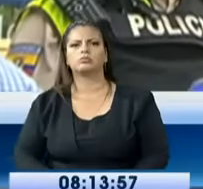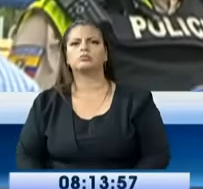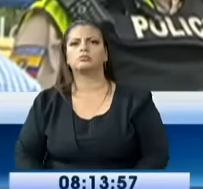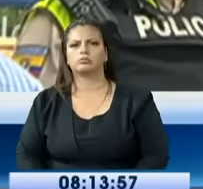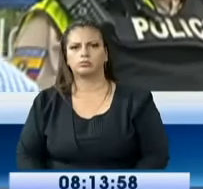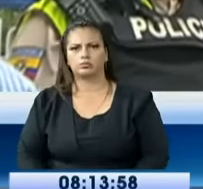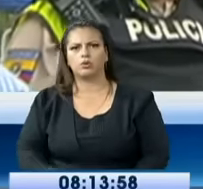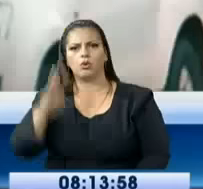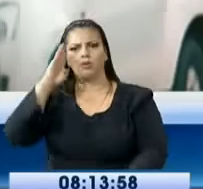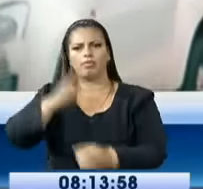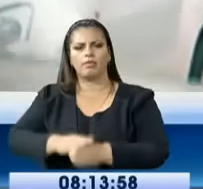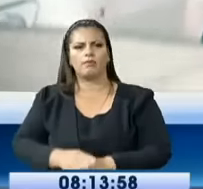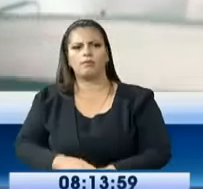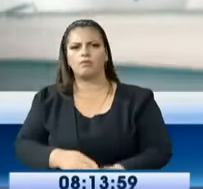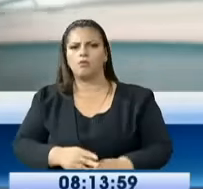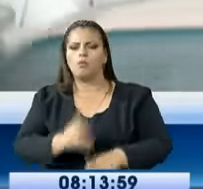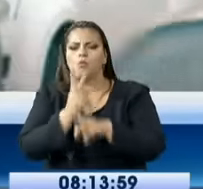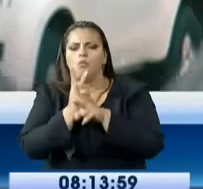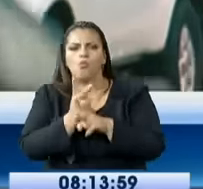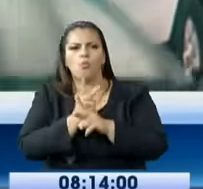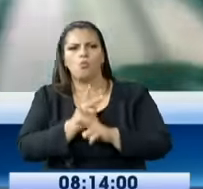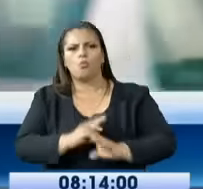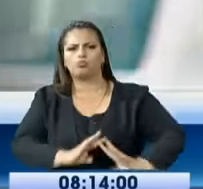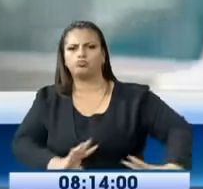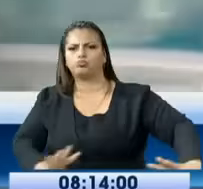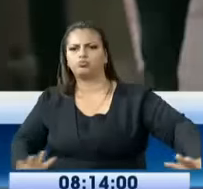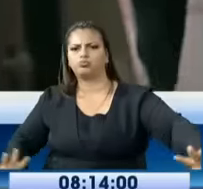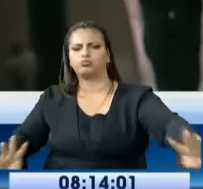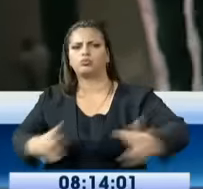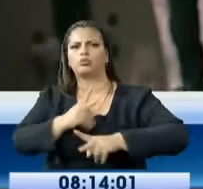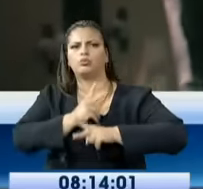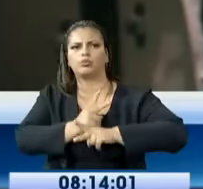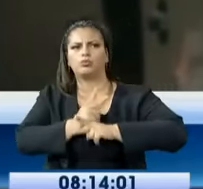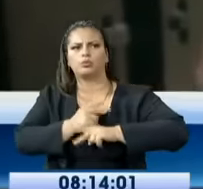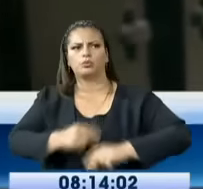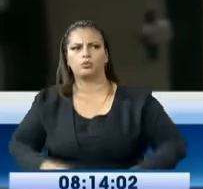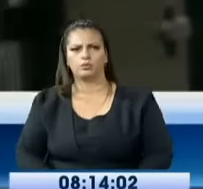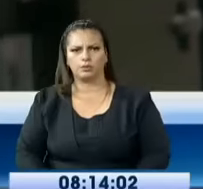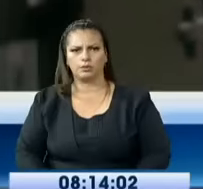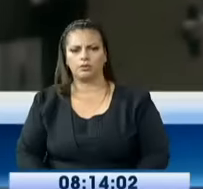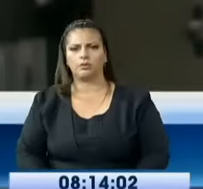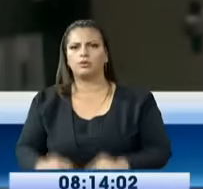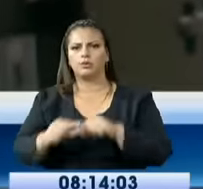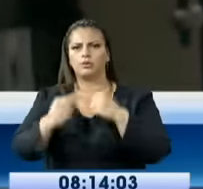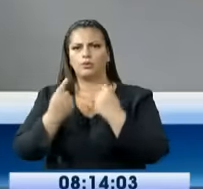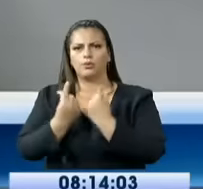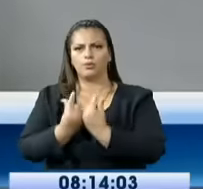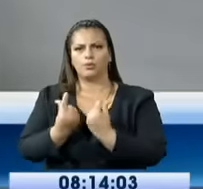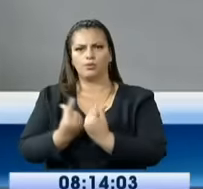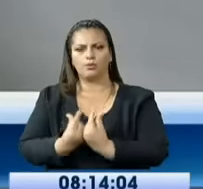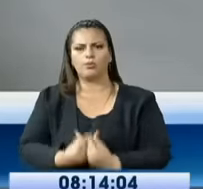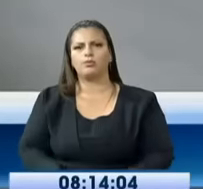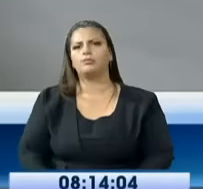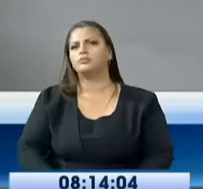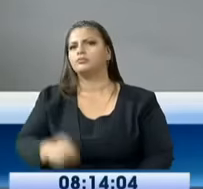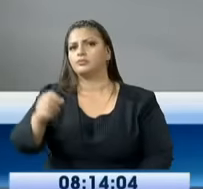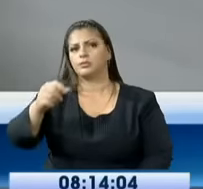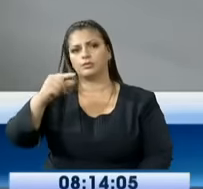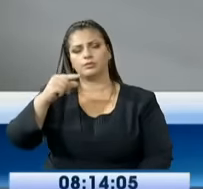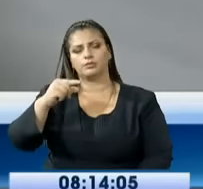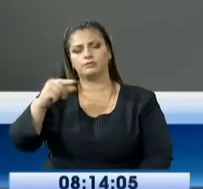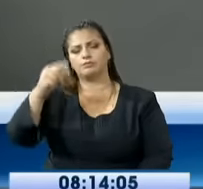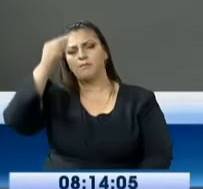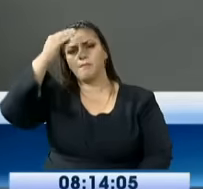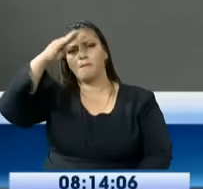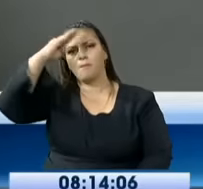fin de aislar el lugar. La avenida fue cerrada parcialmente, pues agentes del grupo de intervención y rescate se encargaron de investigar, confirmar o